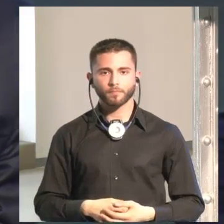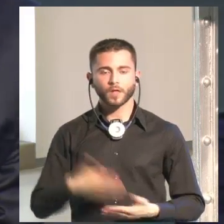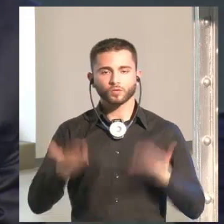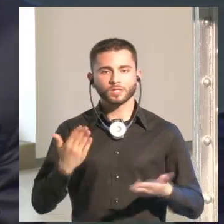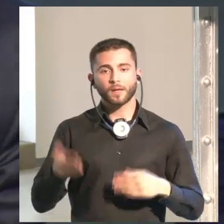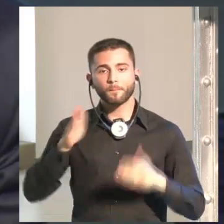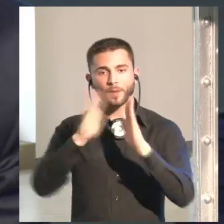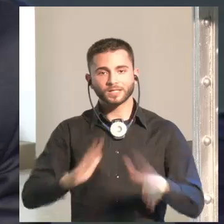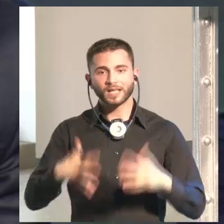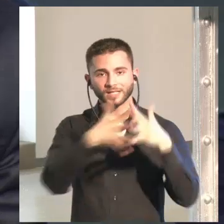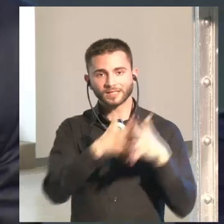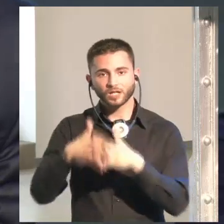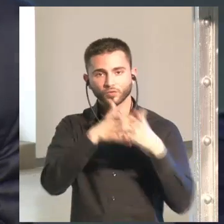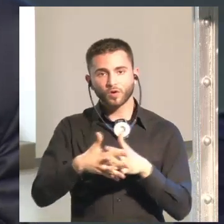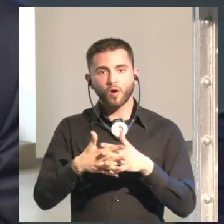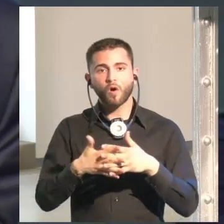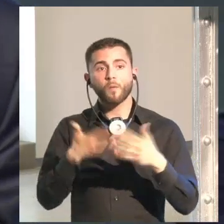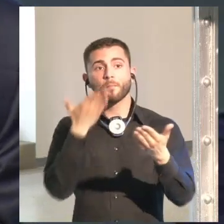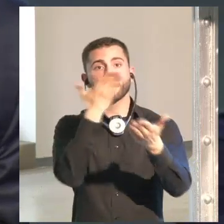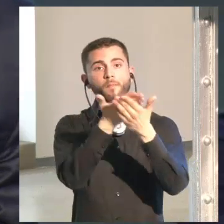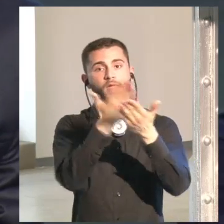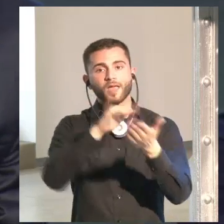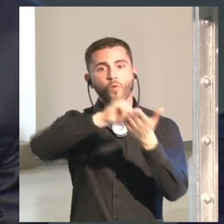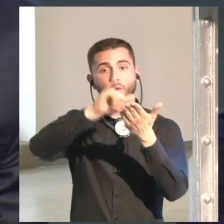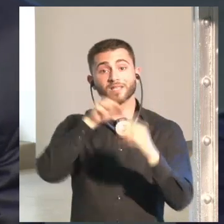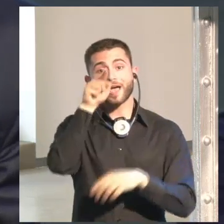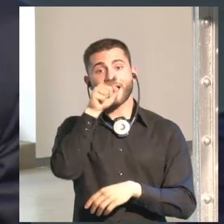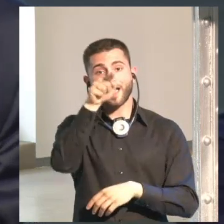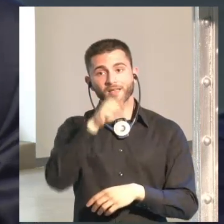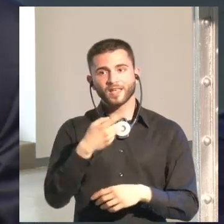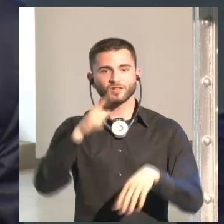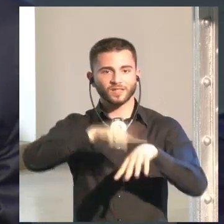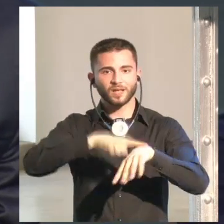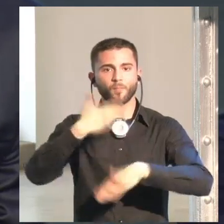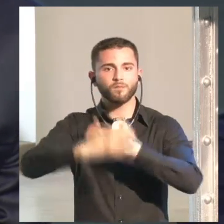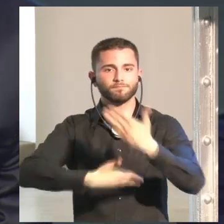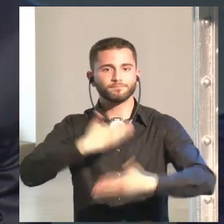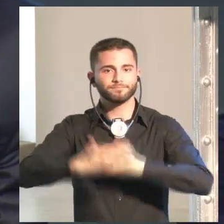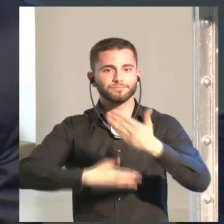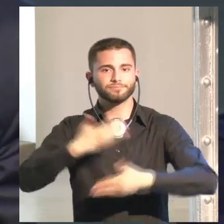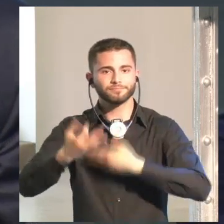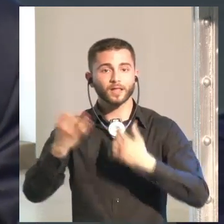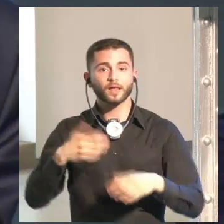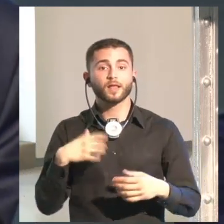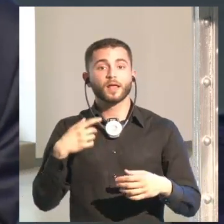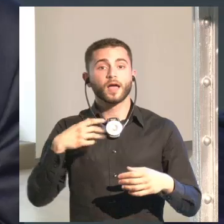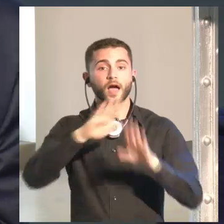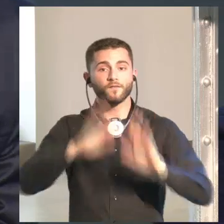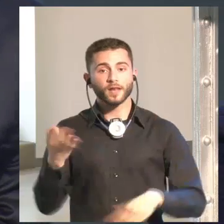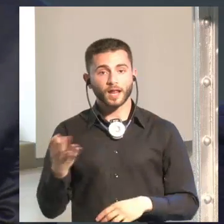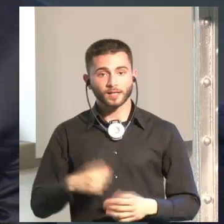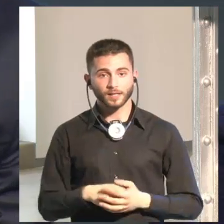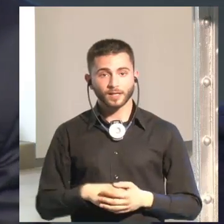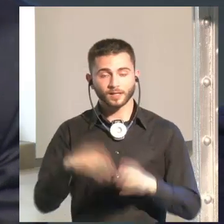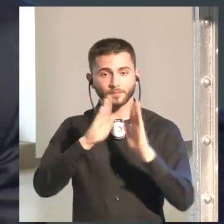Unidos, que es donde está ubicado WhatsApp, y todo eso lleva tiempo. ¿Y qué terminó pasando? La justicia brasilera terminó ordenando a las